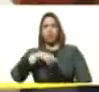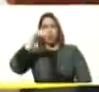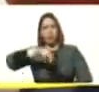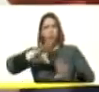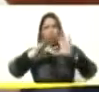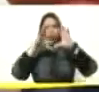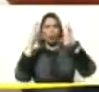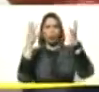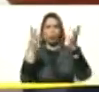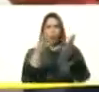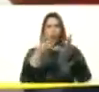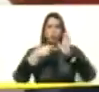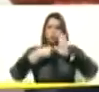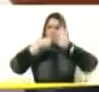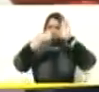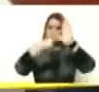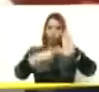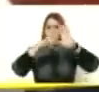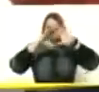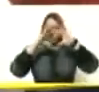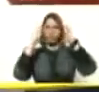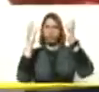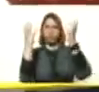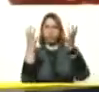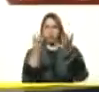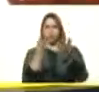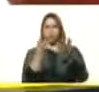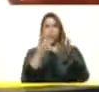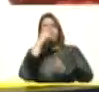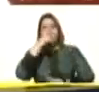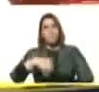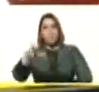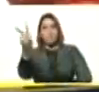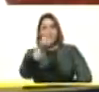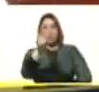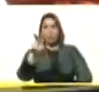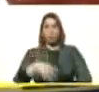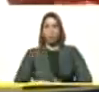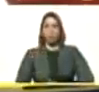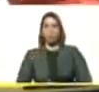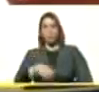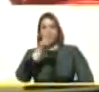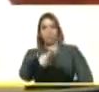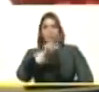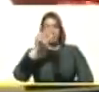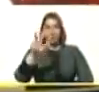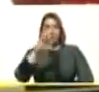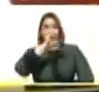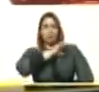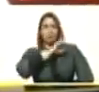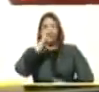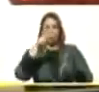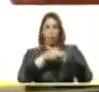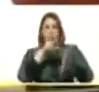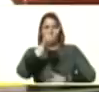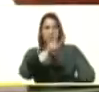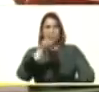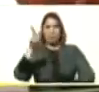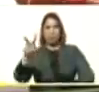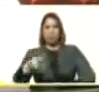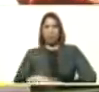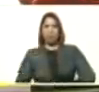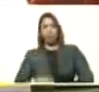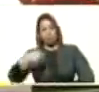mundo. Le demostraremos al mundo, pueblo de Venezuela, 23 de enero 2022,